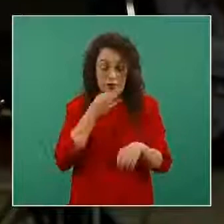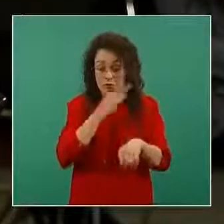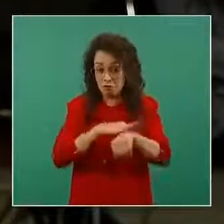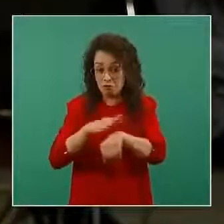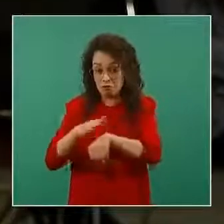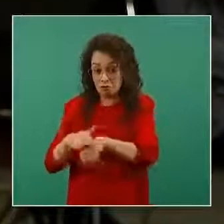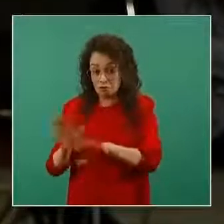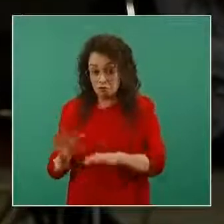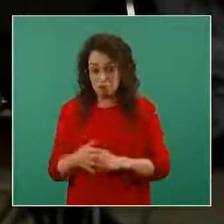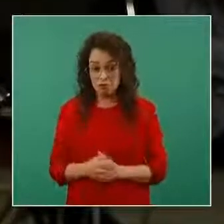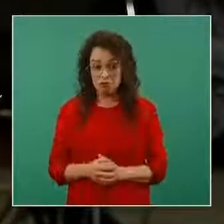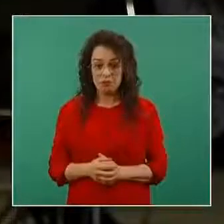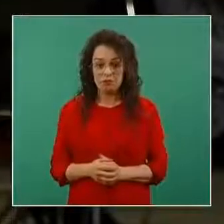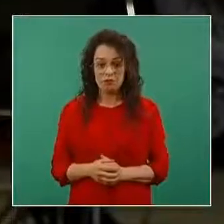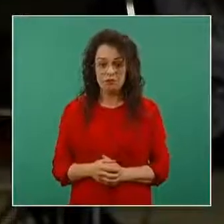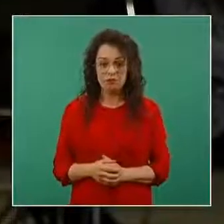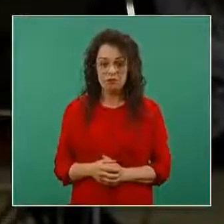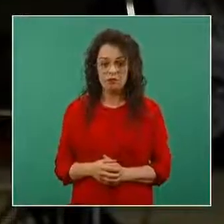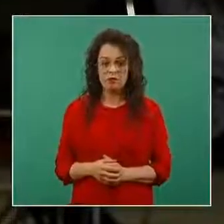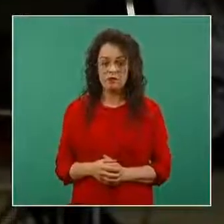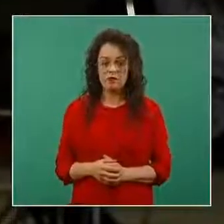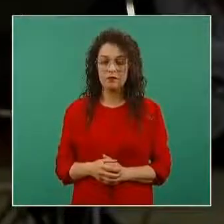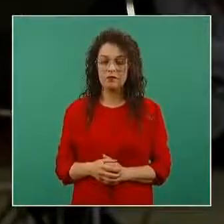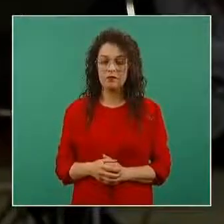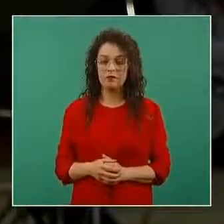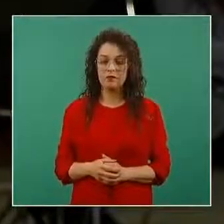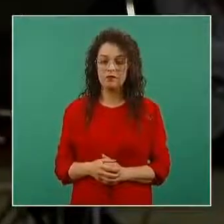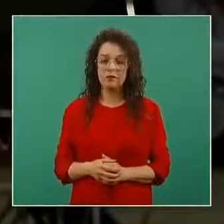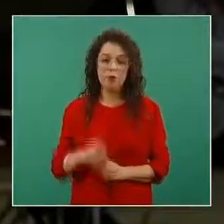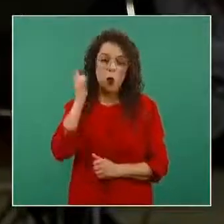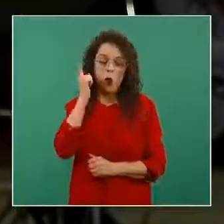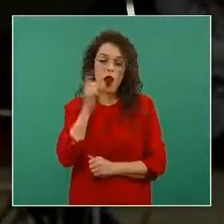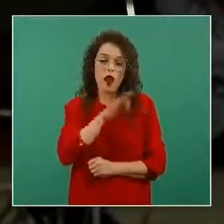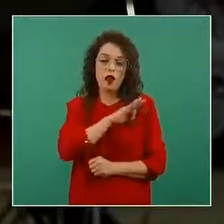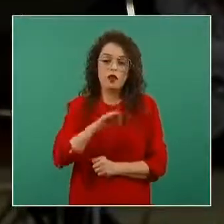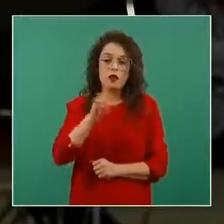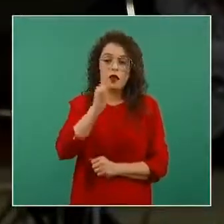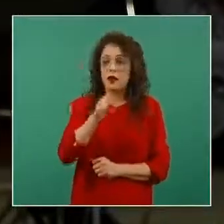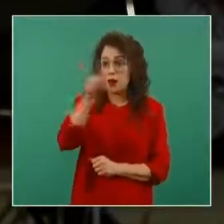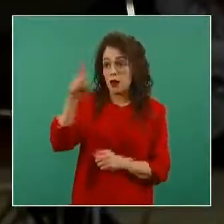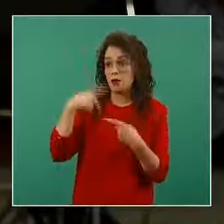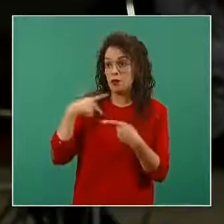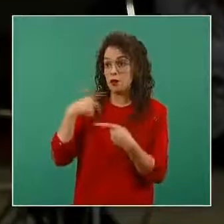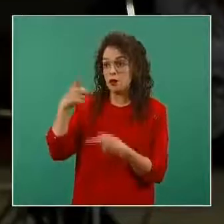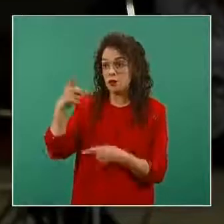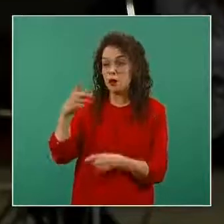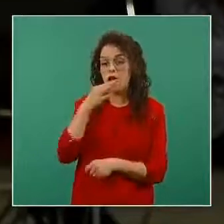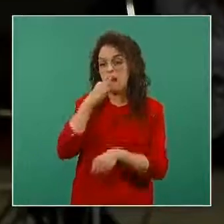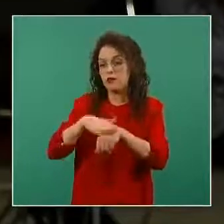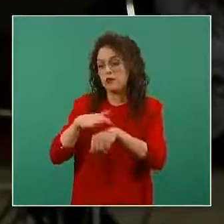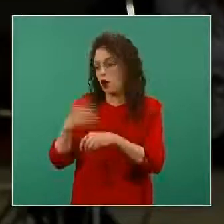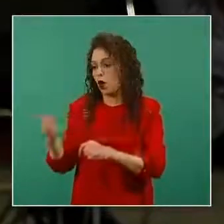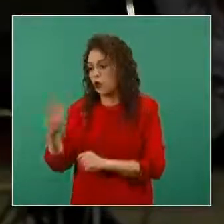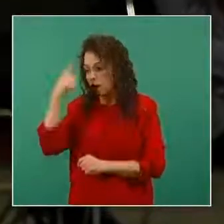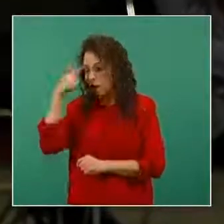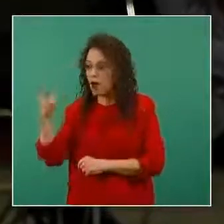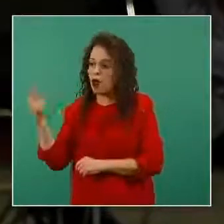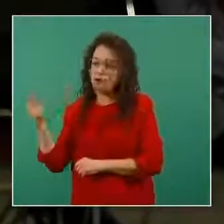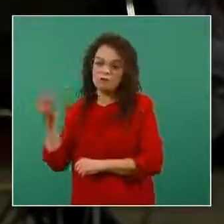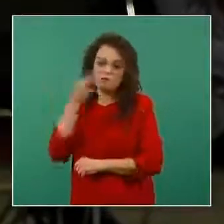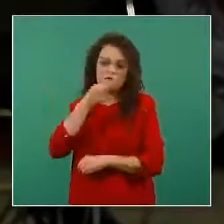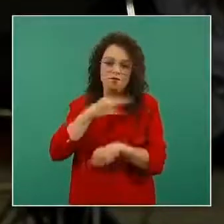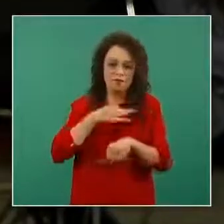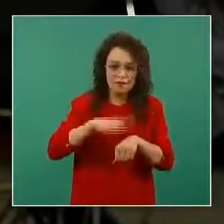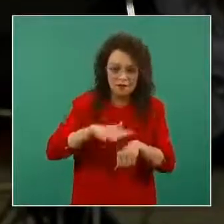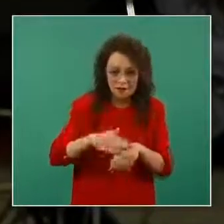de que hubiera retroalimentación con ustedes para dar esto, ¿no? Y al respecto, igual, saber